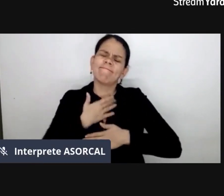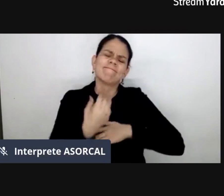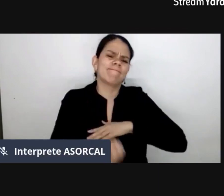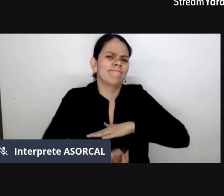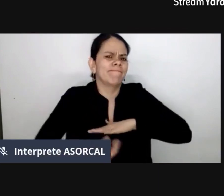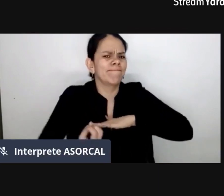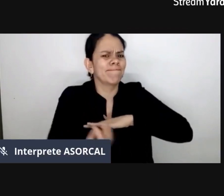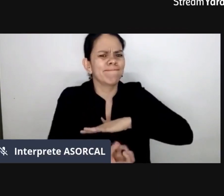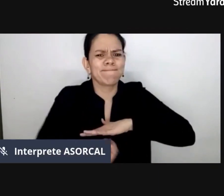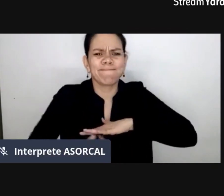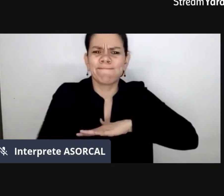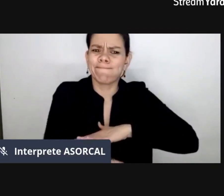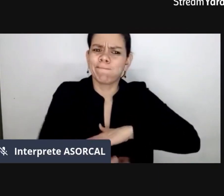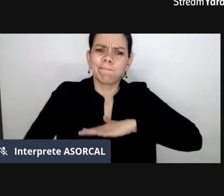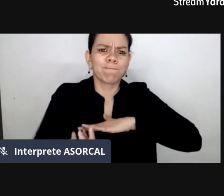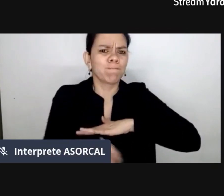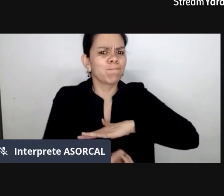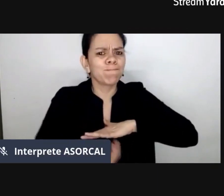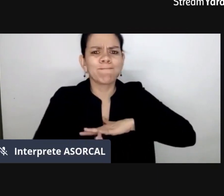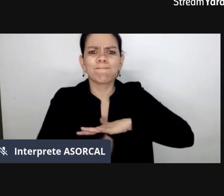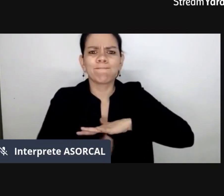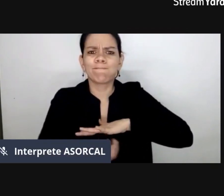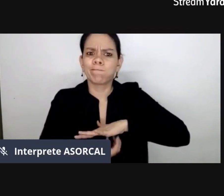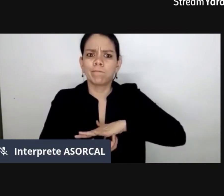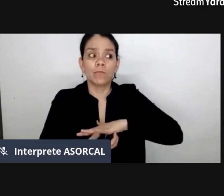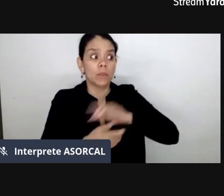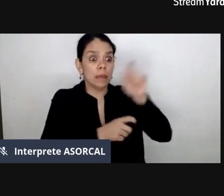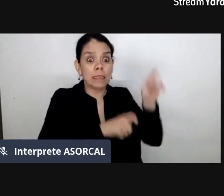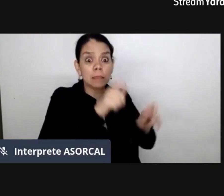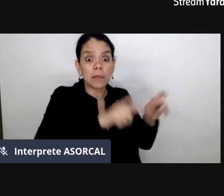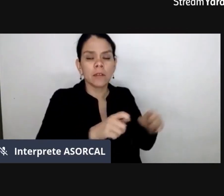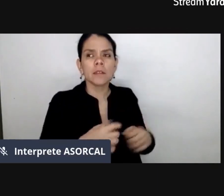Esta efervescencia social fue contrarrestada,